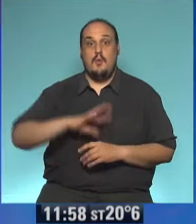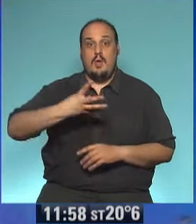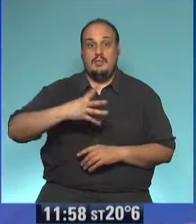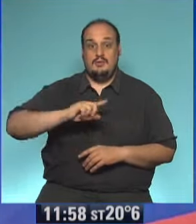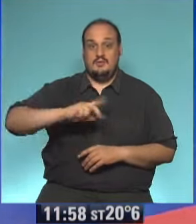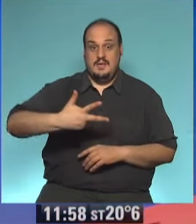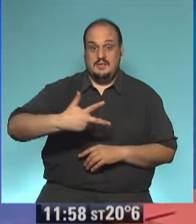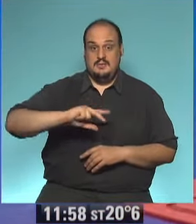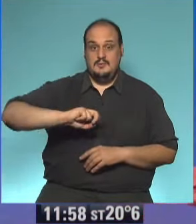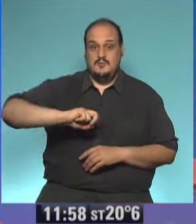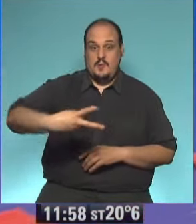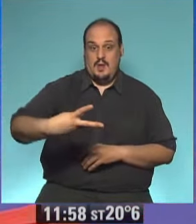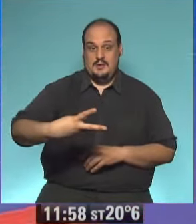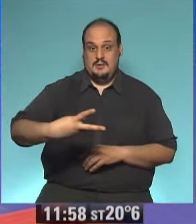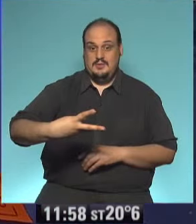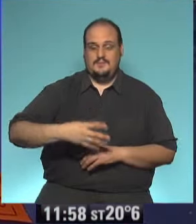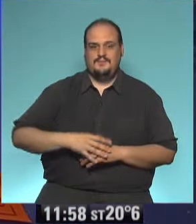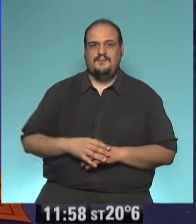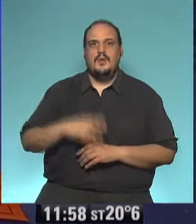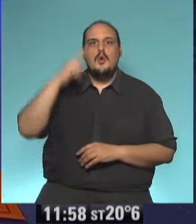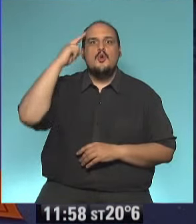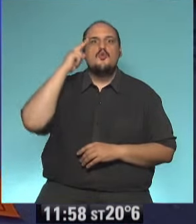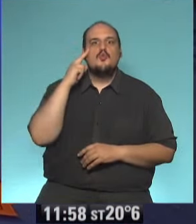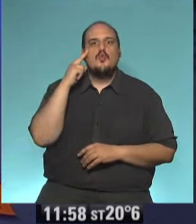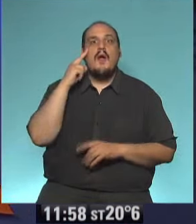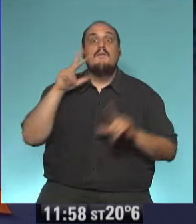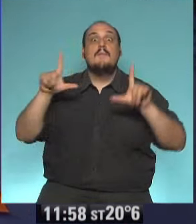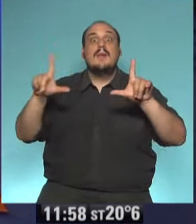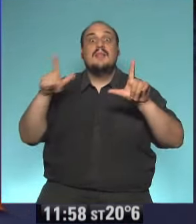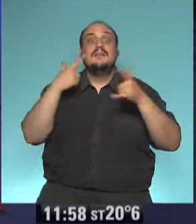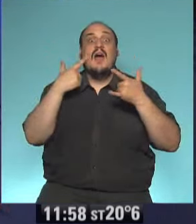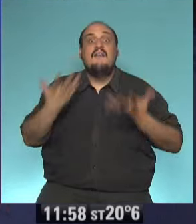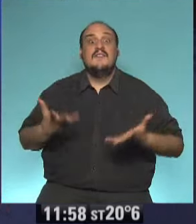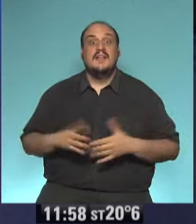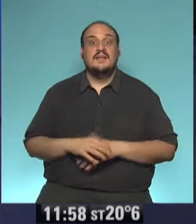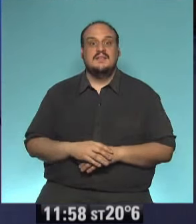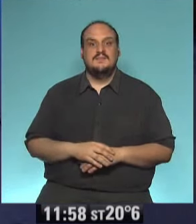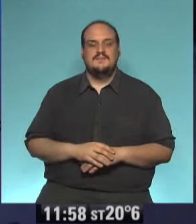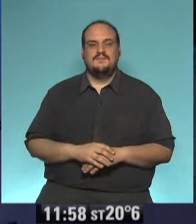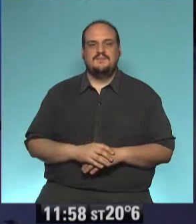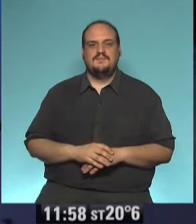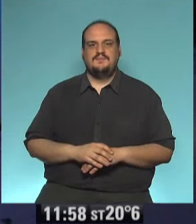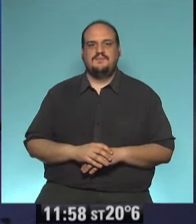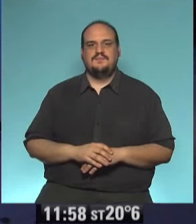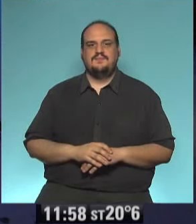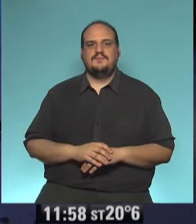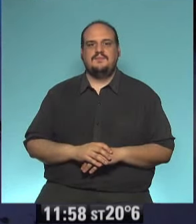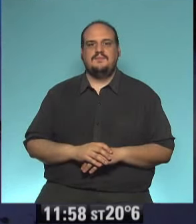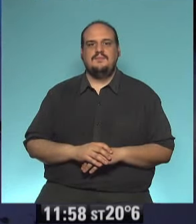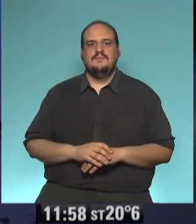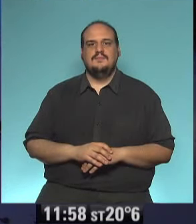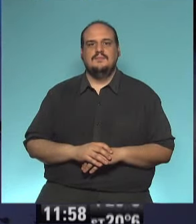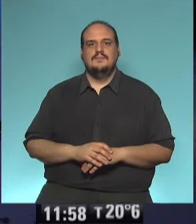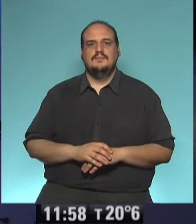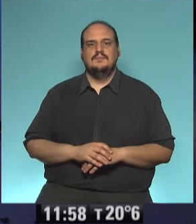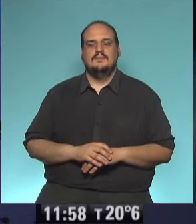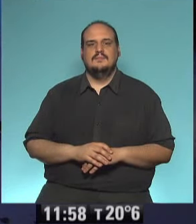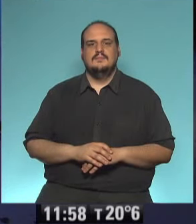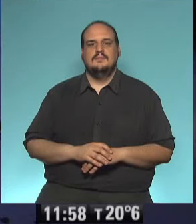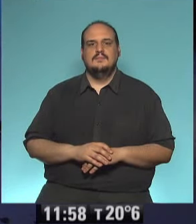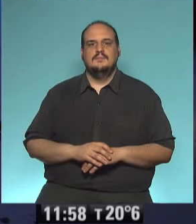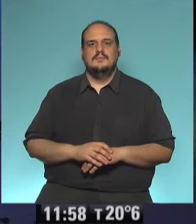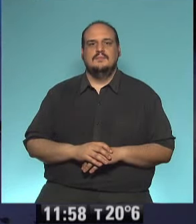dos, tres, cuatro! ¡A ver qué nos dice la pantalla! ¿Qué pasa en el nueve? ¿Pasa algo o no pasa nada? A ver el nueve, pasa algo, no pasa